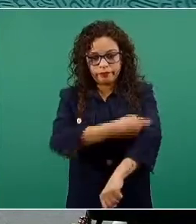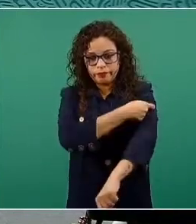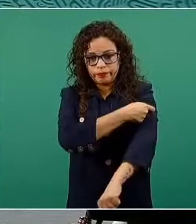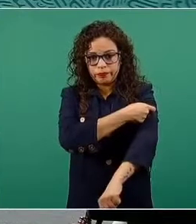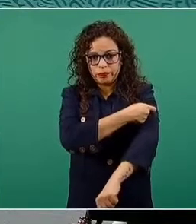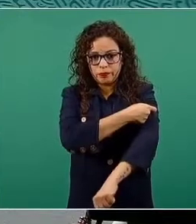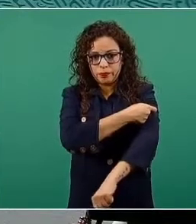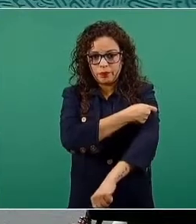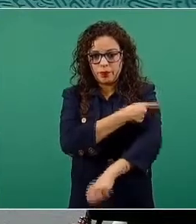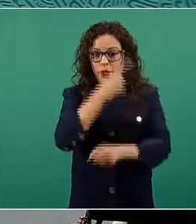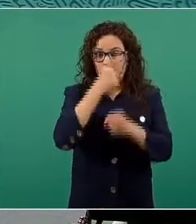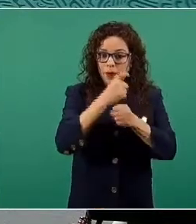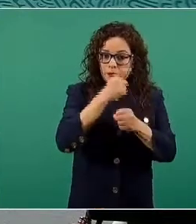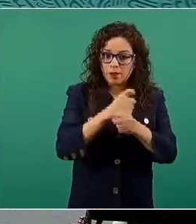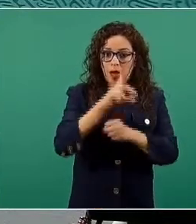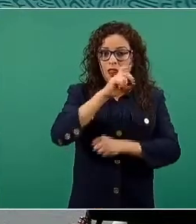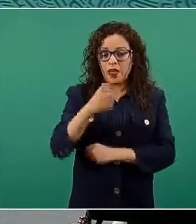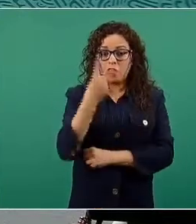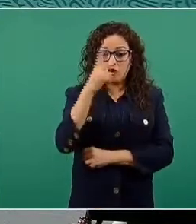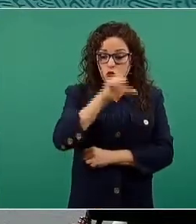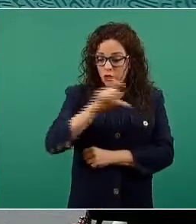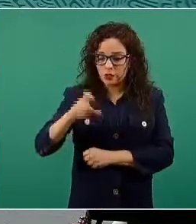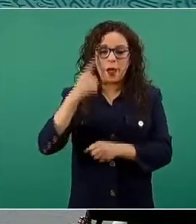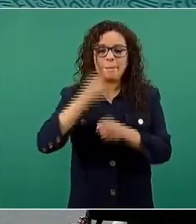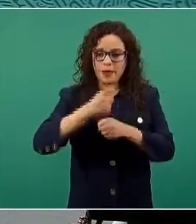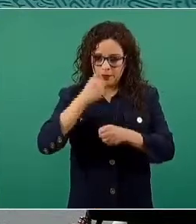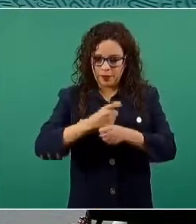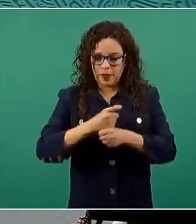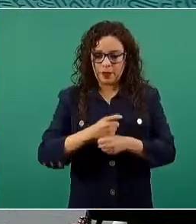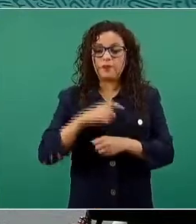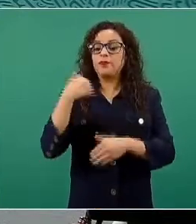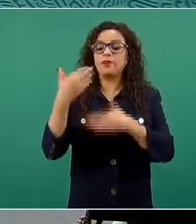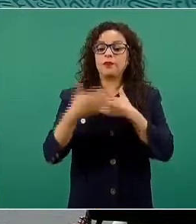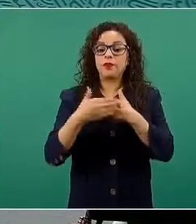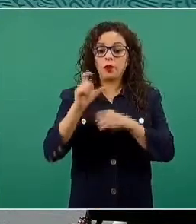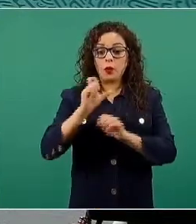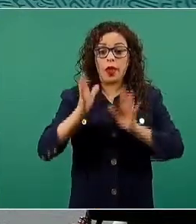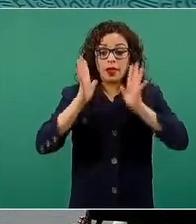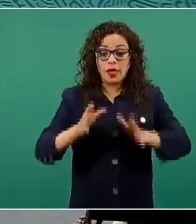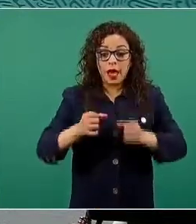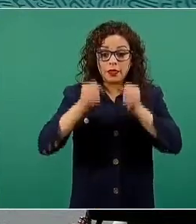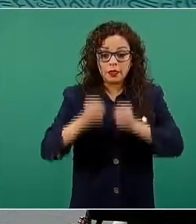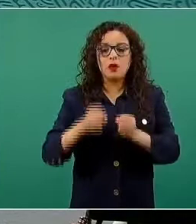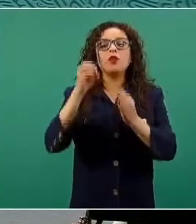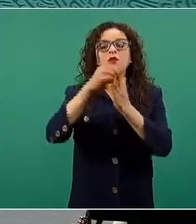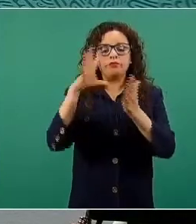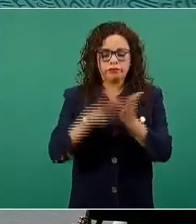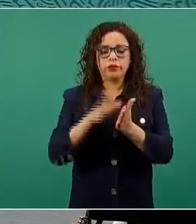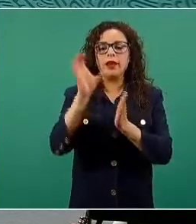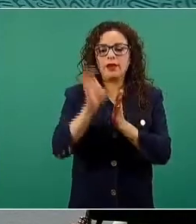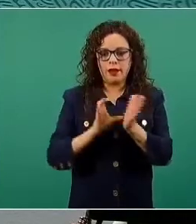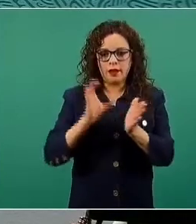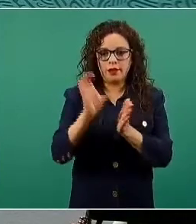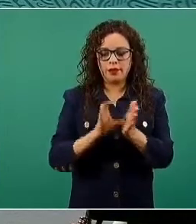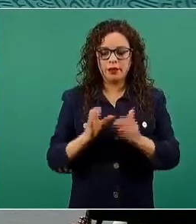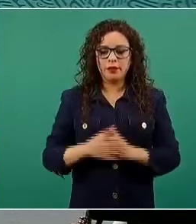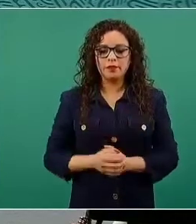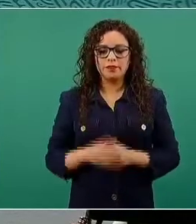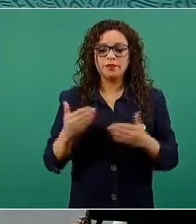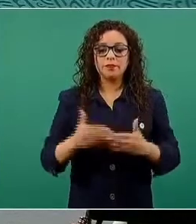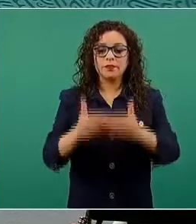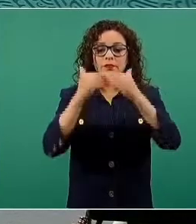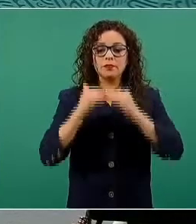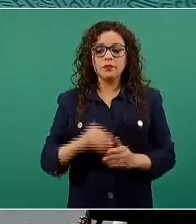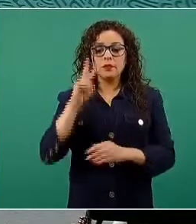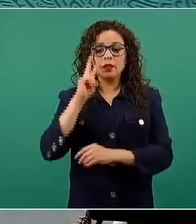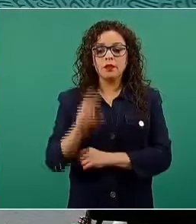de las 2 dosis. Lo pondremos en el calendario en cuanto tengamos la confirmación de la fecha de llegada. Y de Sinovac recibiremos